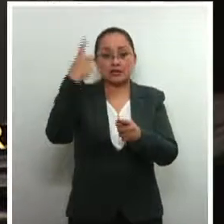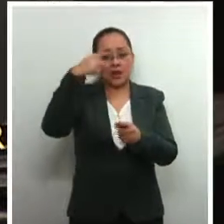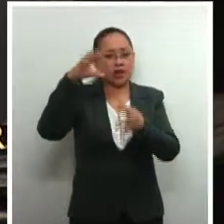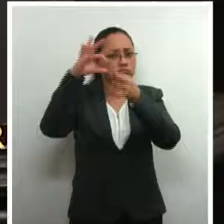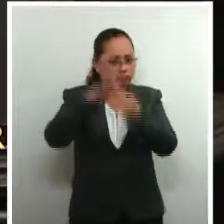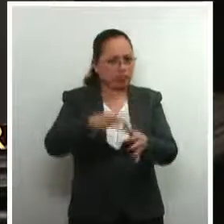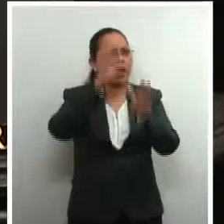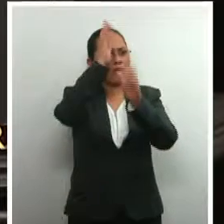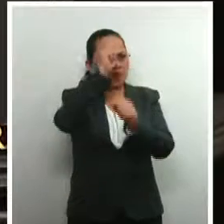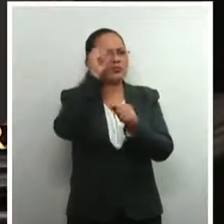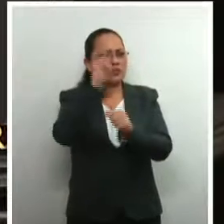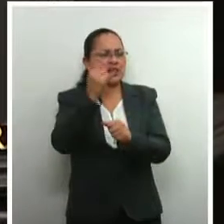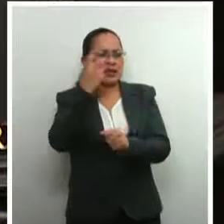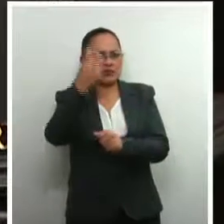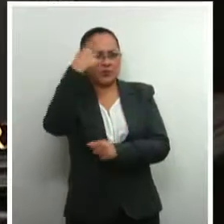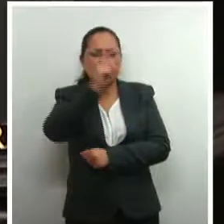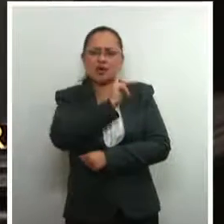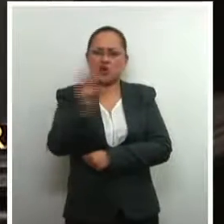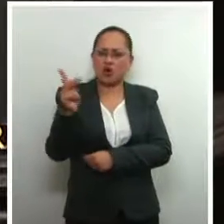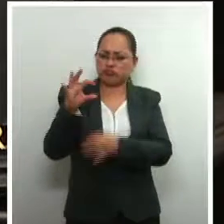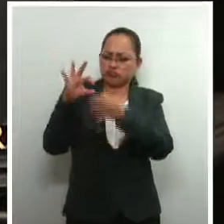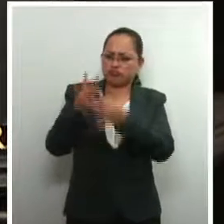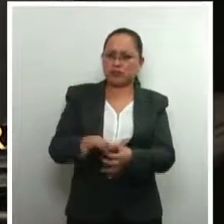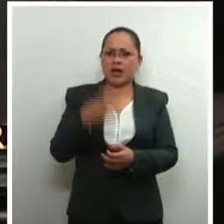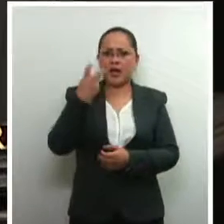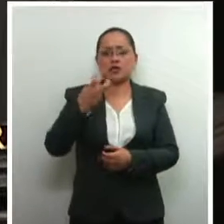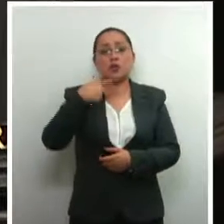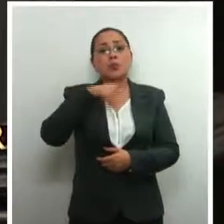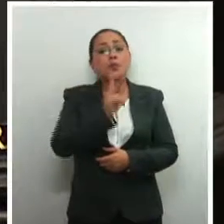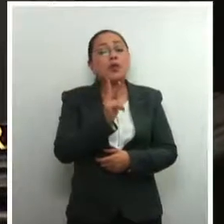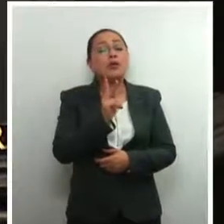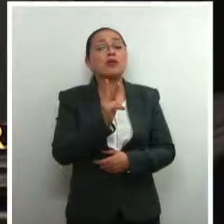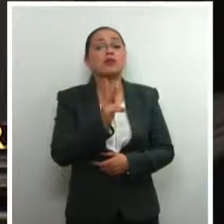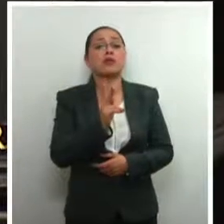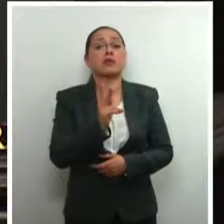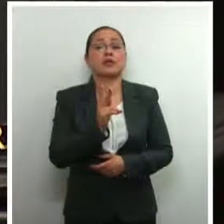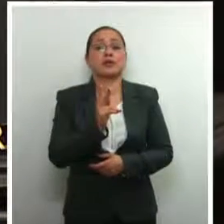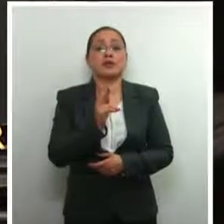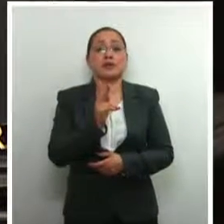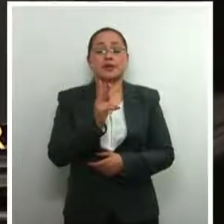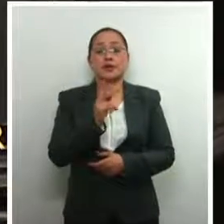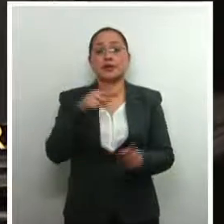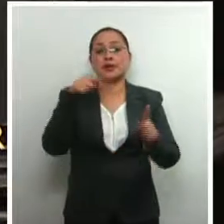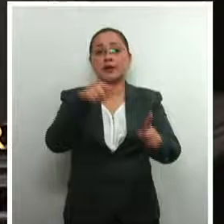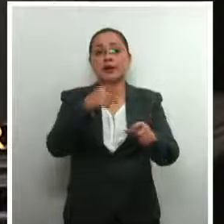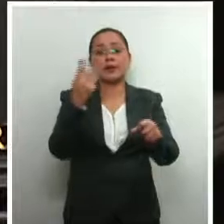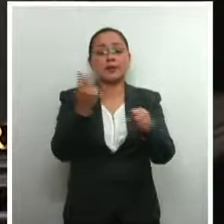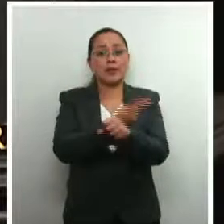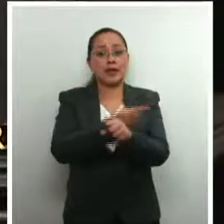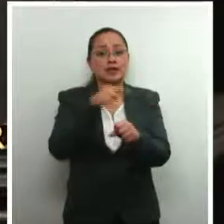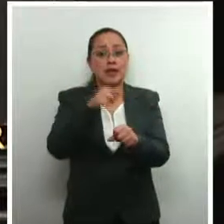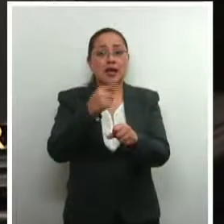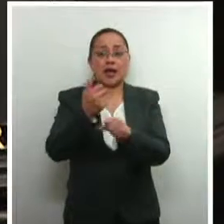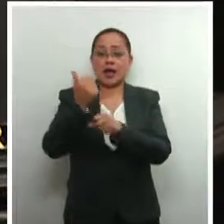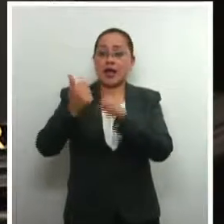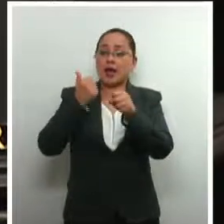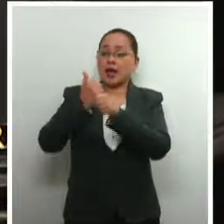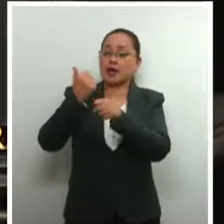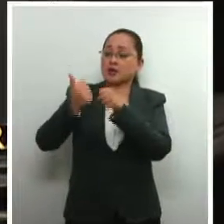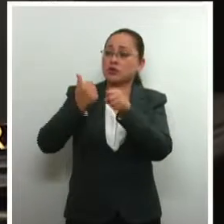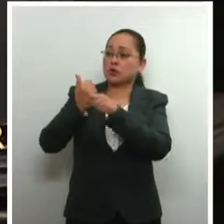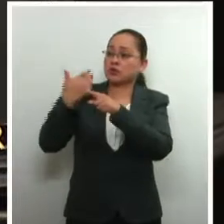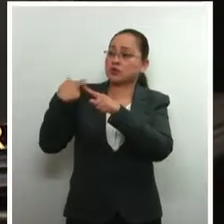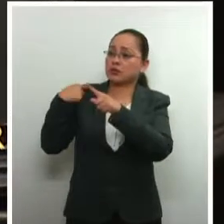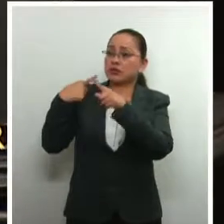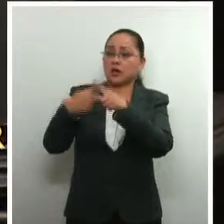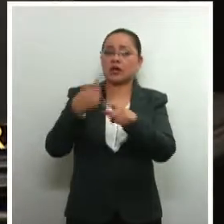concuerdo completamente con esta concepción. Sin embargo, lo que ha sucedido también en los últimos años es